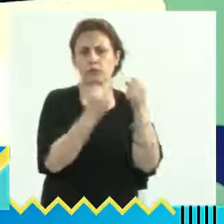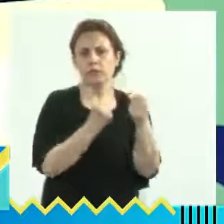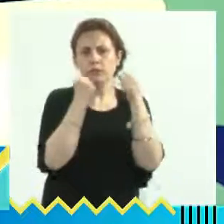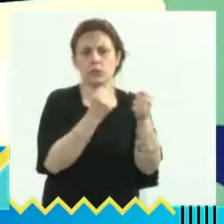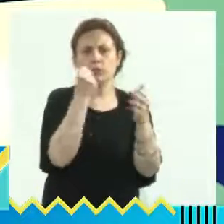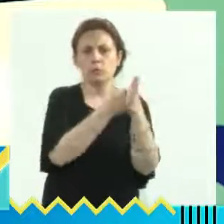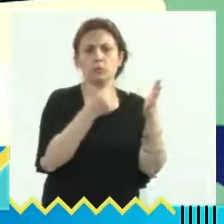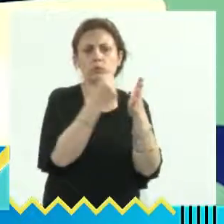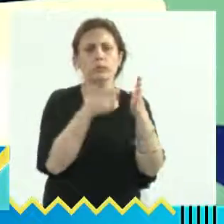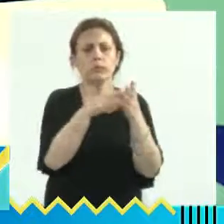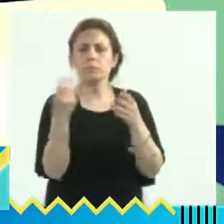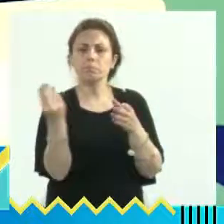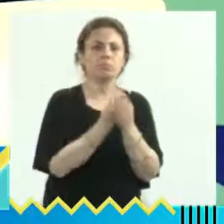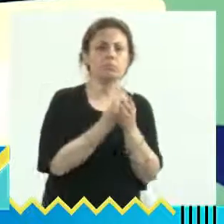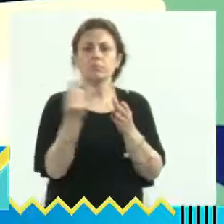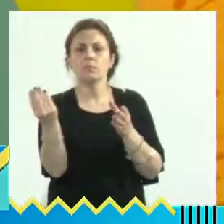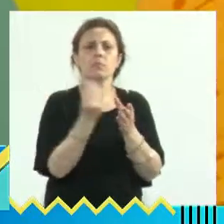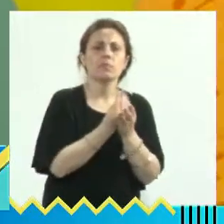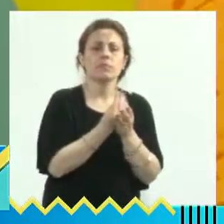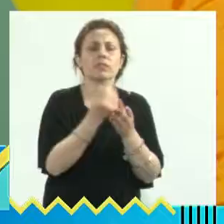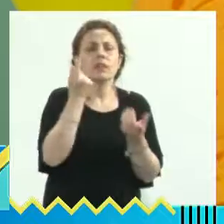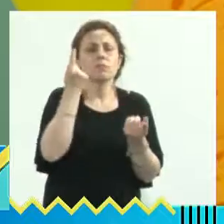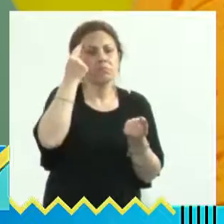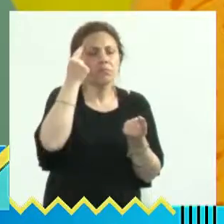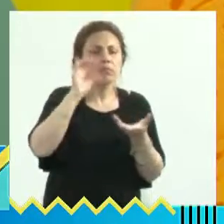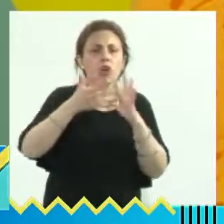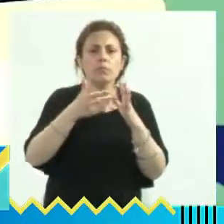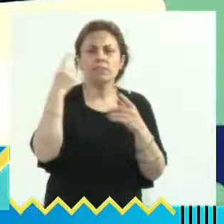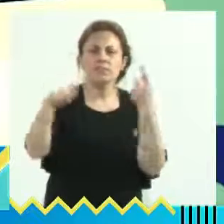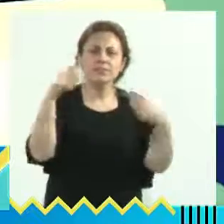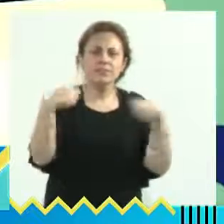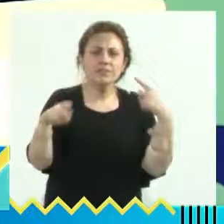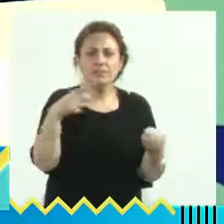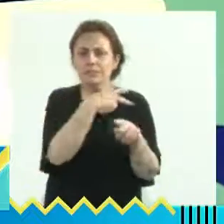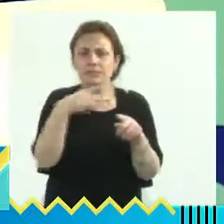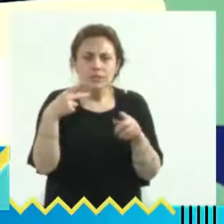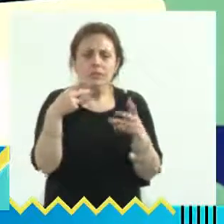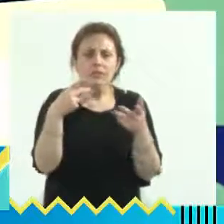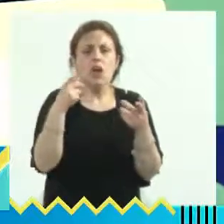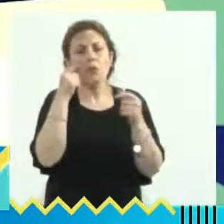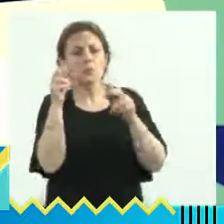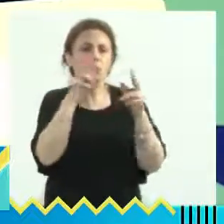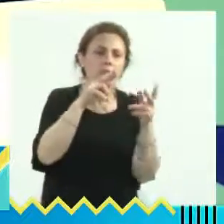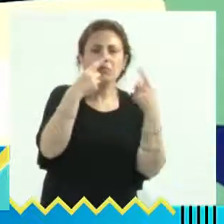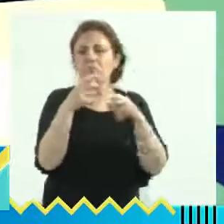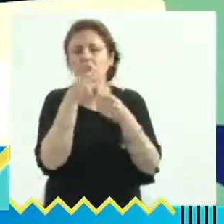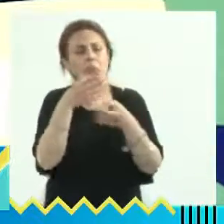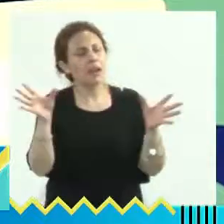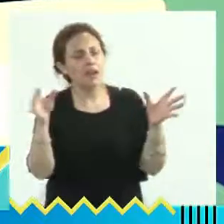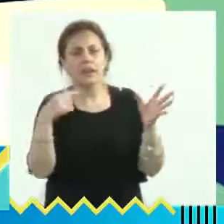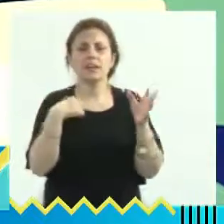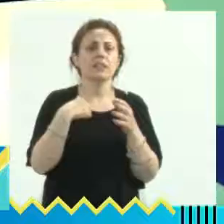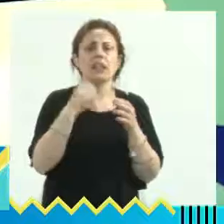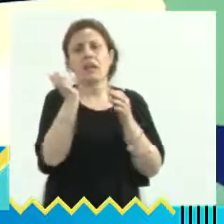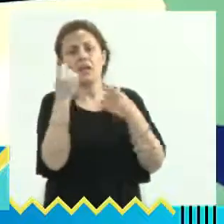donde incorporamos la diversidad sexual, cosa que a los varones les cuesta mucho hablar de estos temas. Aunque